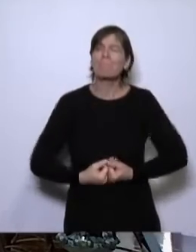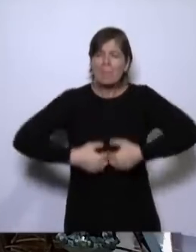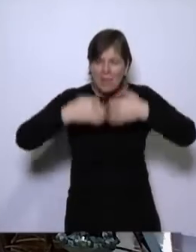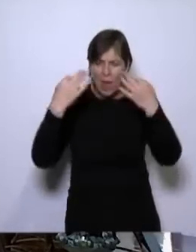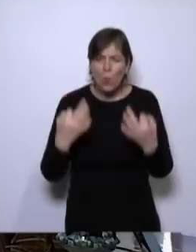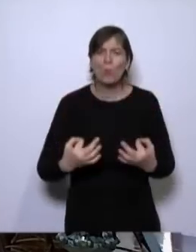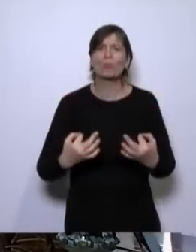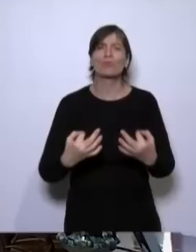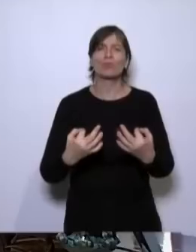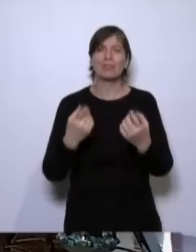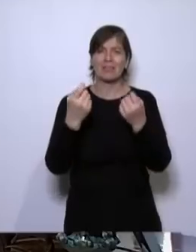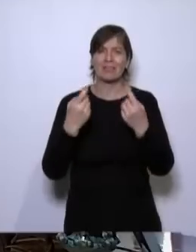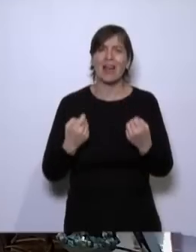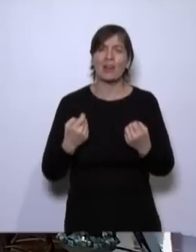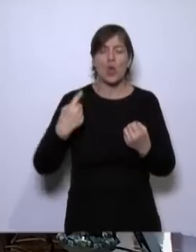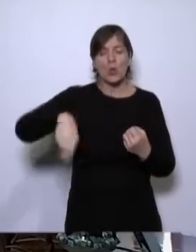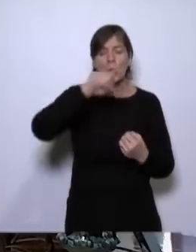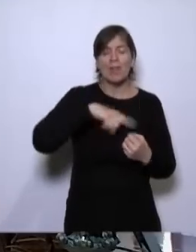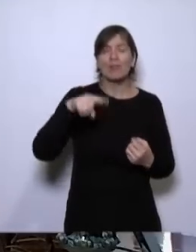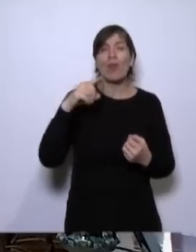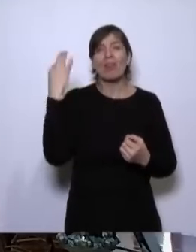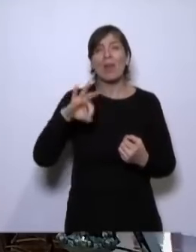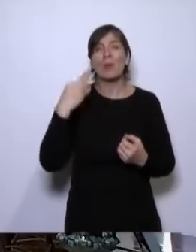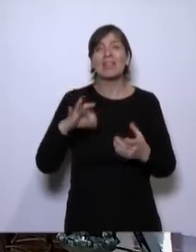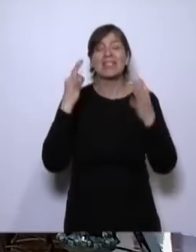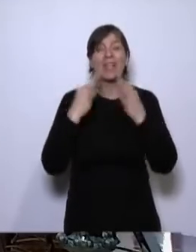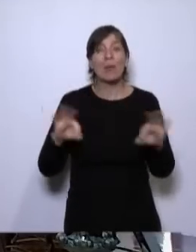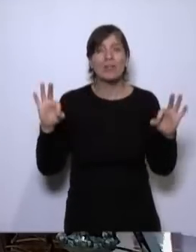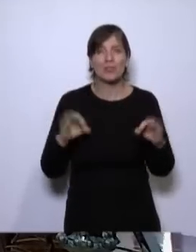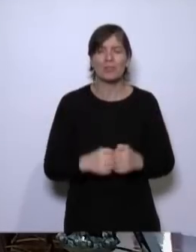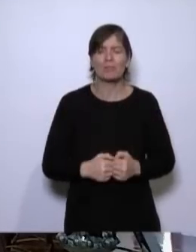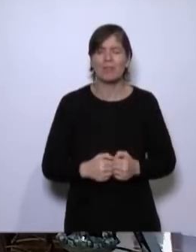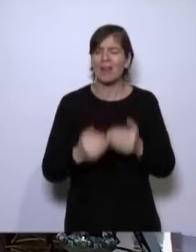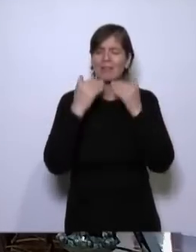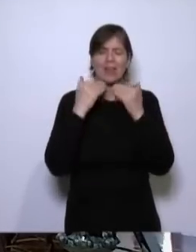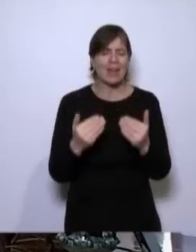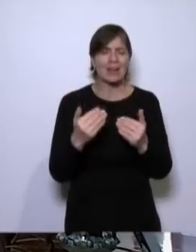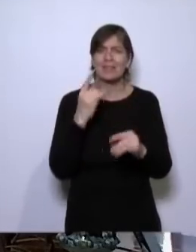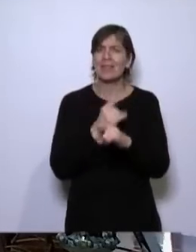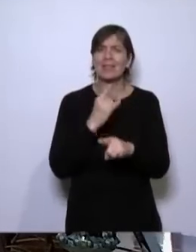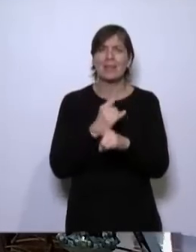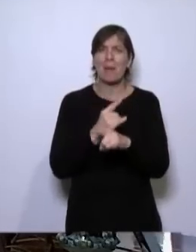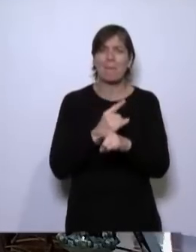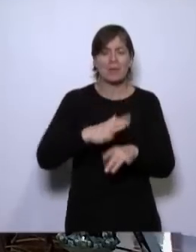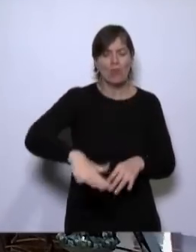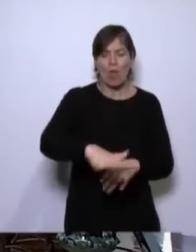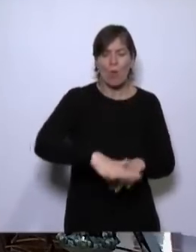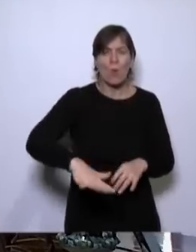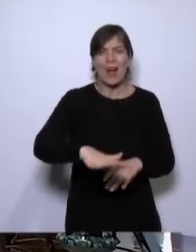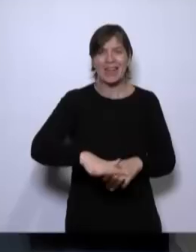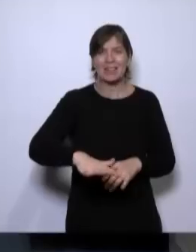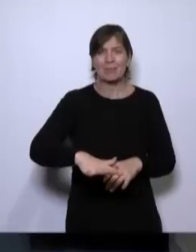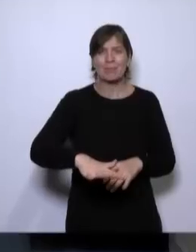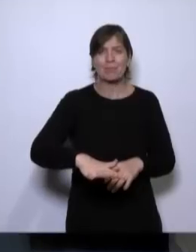En verdad es justo y necesario, es nuestro deber y salvación darte gracias siempre y en todo